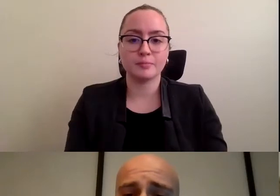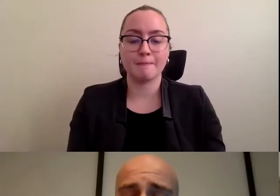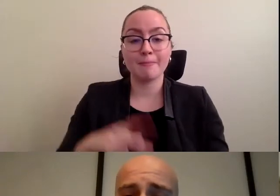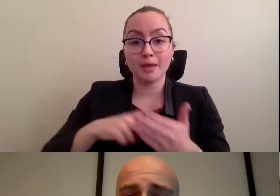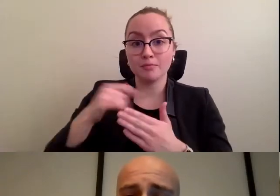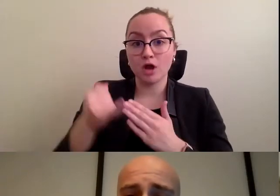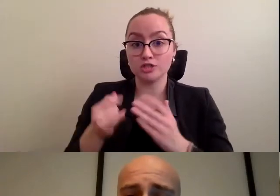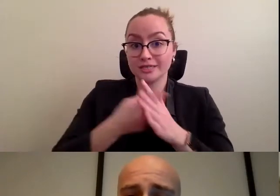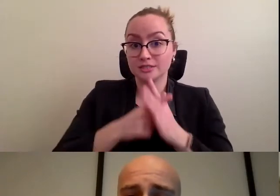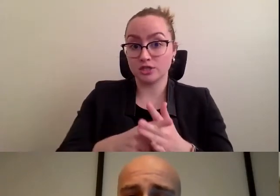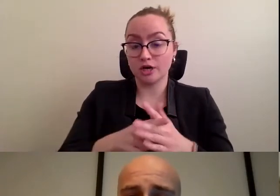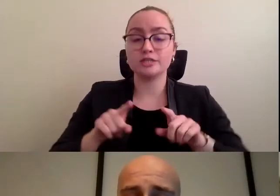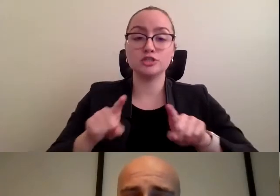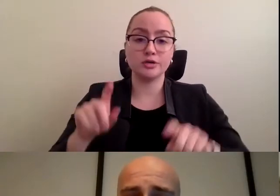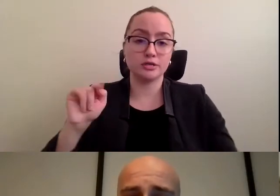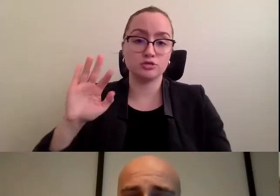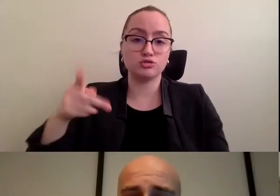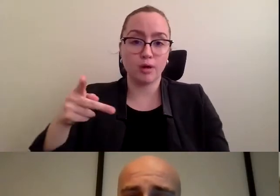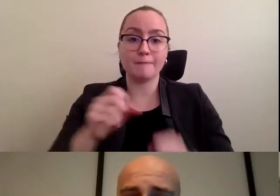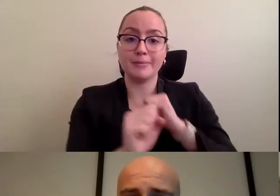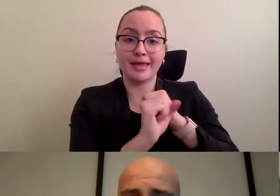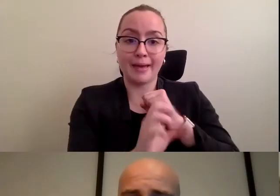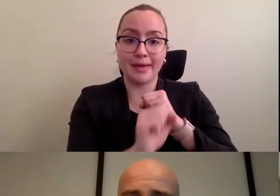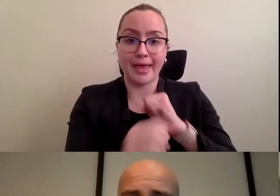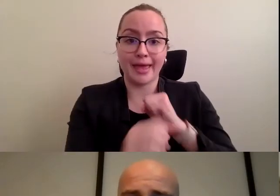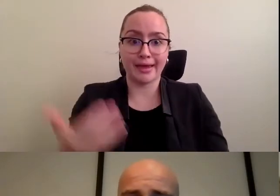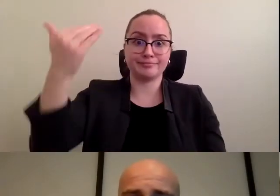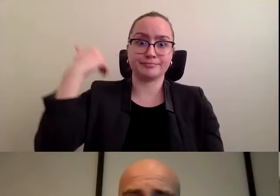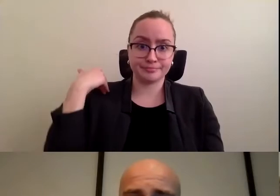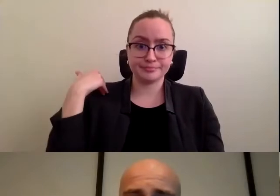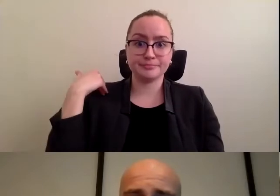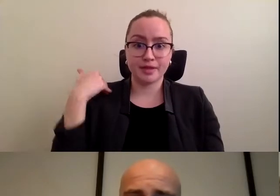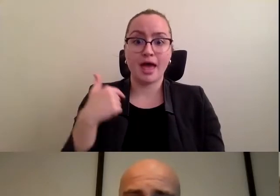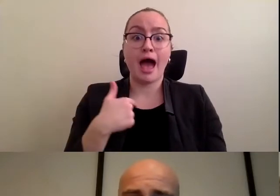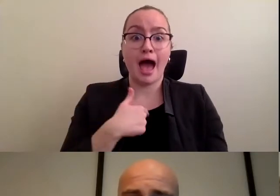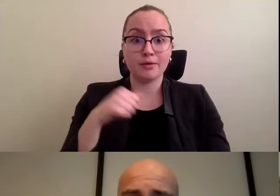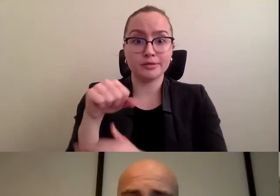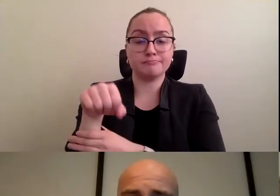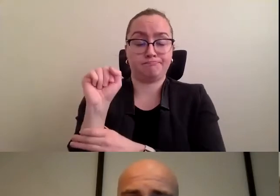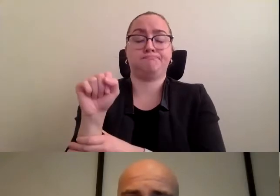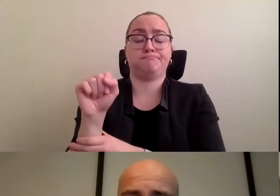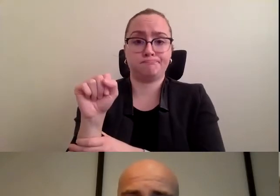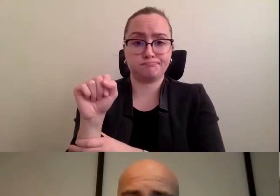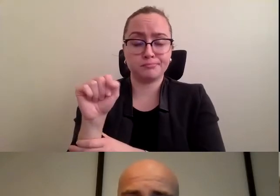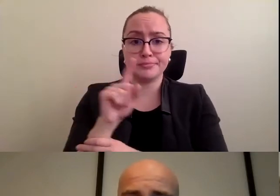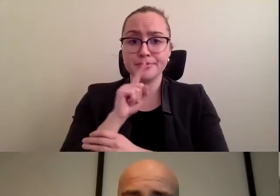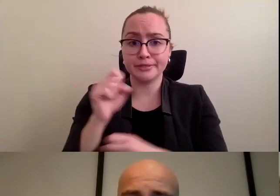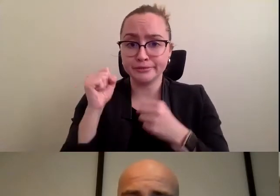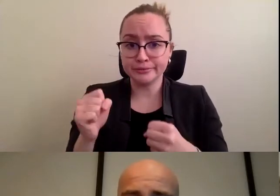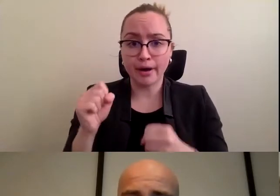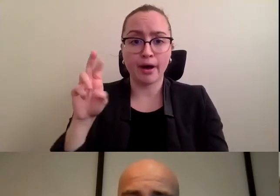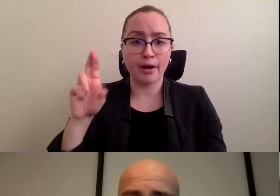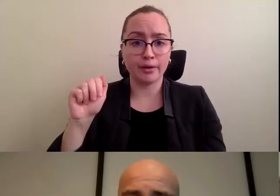restricciones? Yo empecé este proyecto durante la administración de Trump, cuando realmente